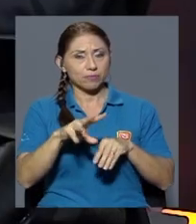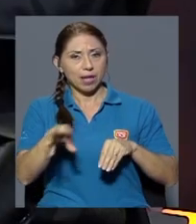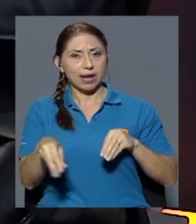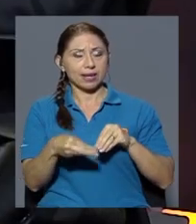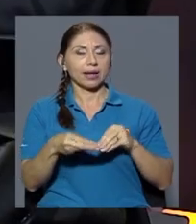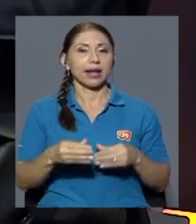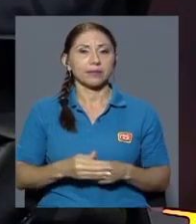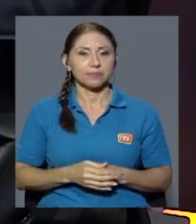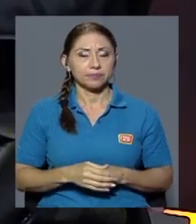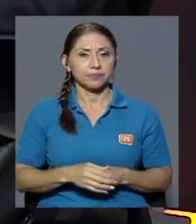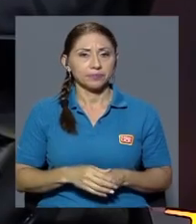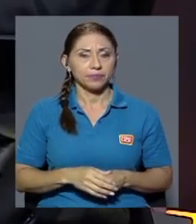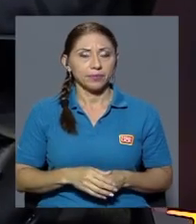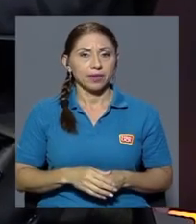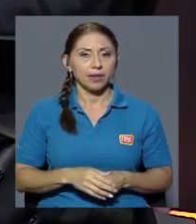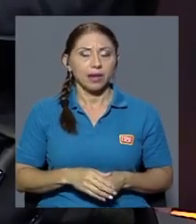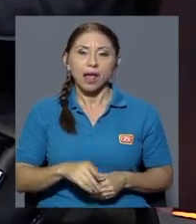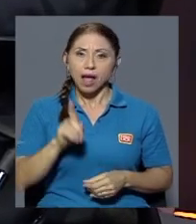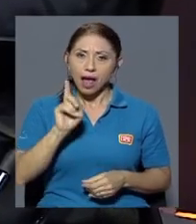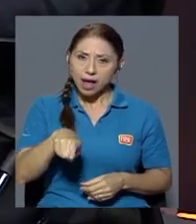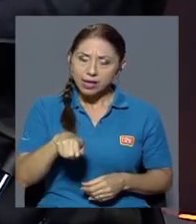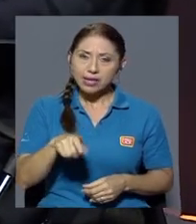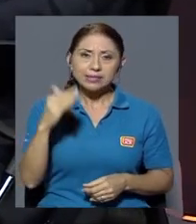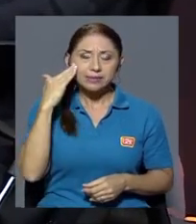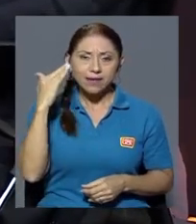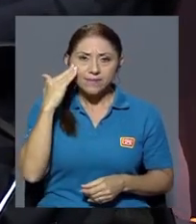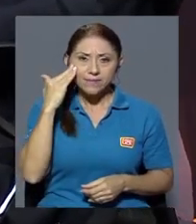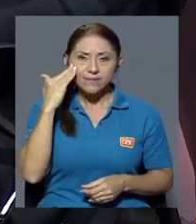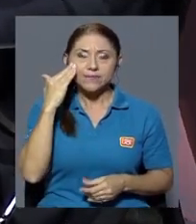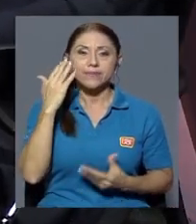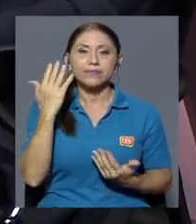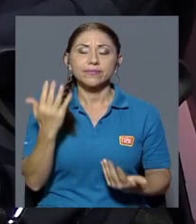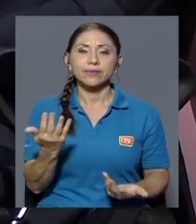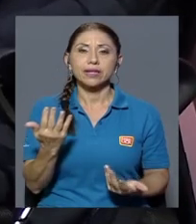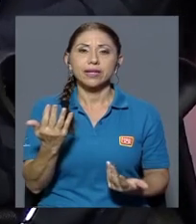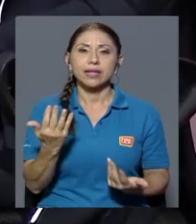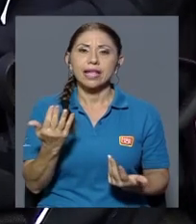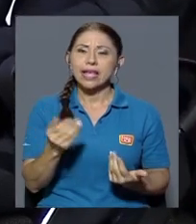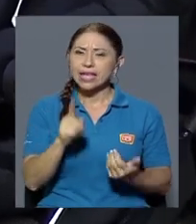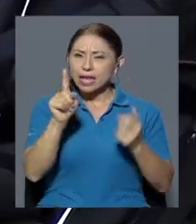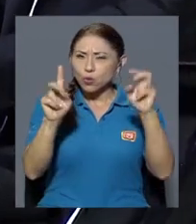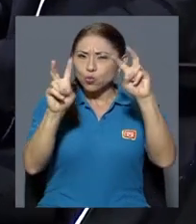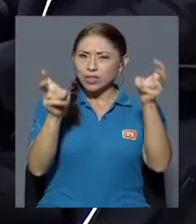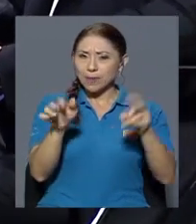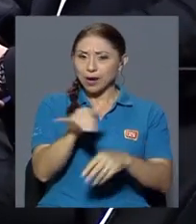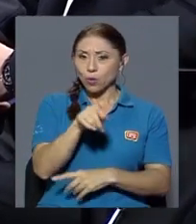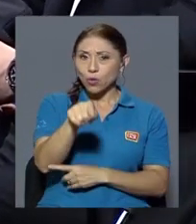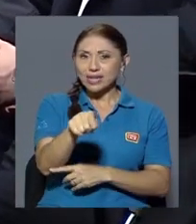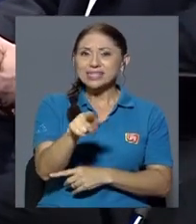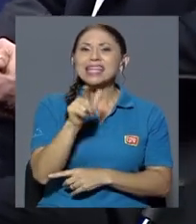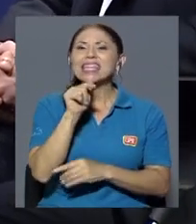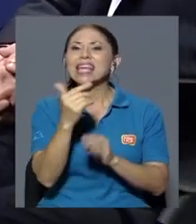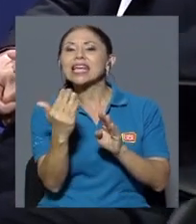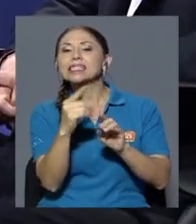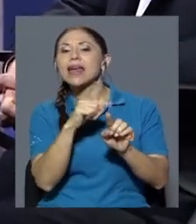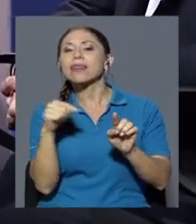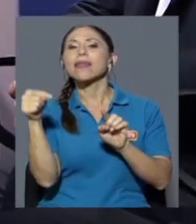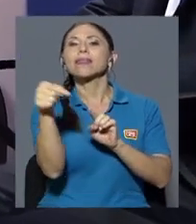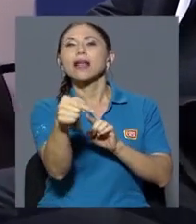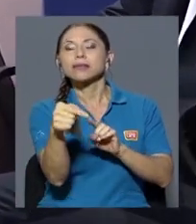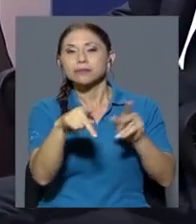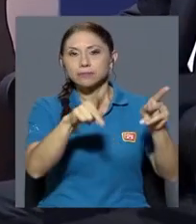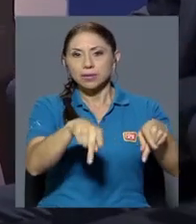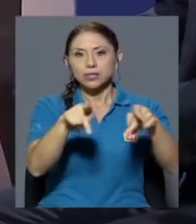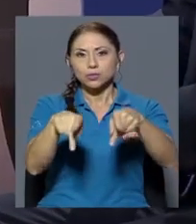y hay que hay que saber que detrás de un tema como éste hay personas y